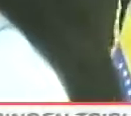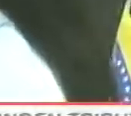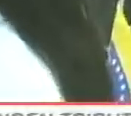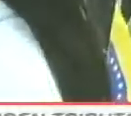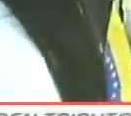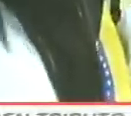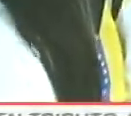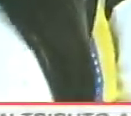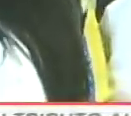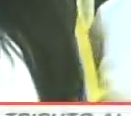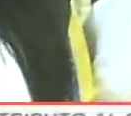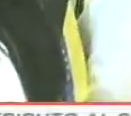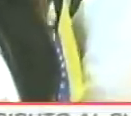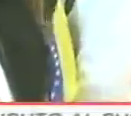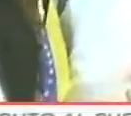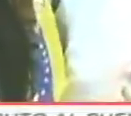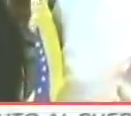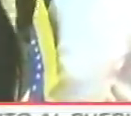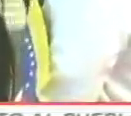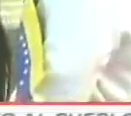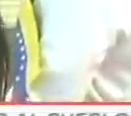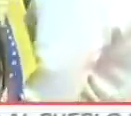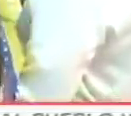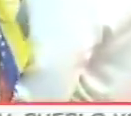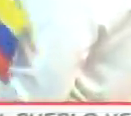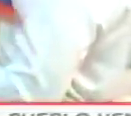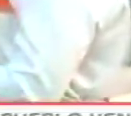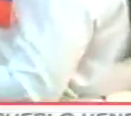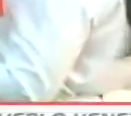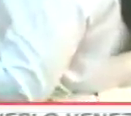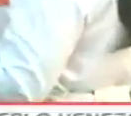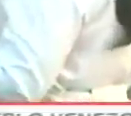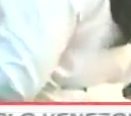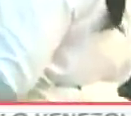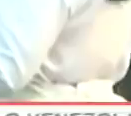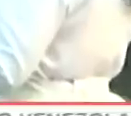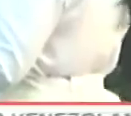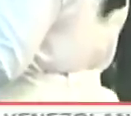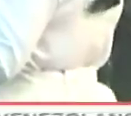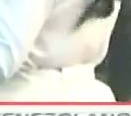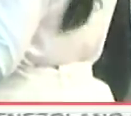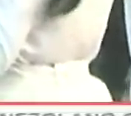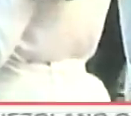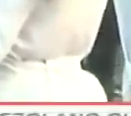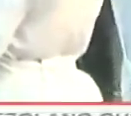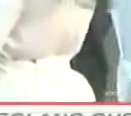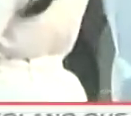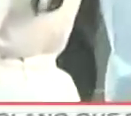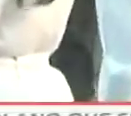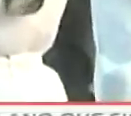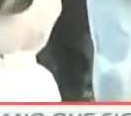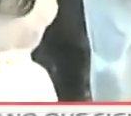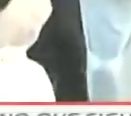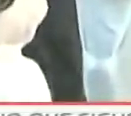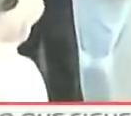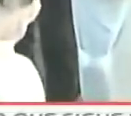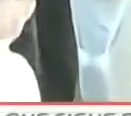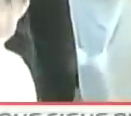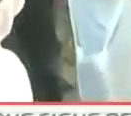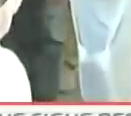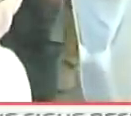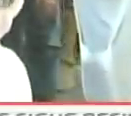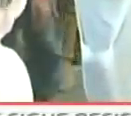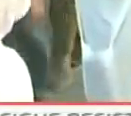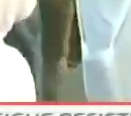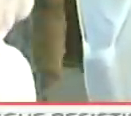8 médicos especialistas provenientes de la República Popular de China que llegaron a Venezuela el pasado 30 de marzo para el